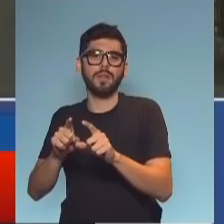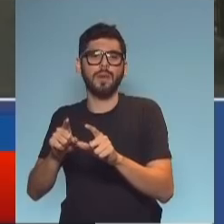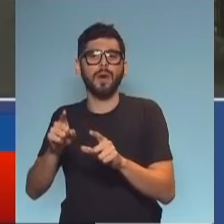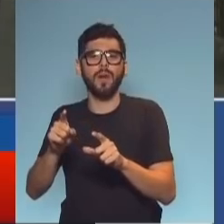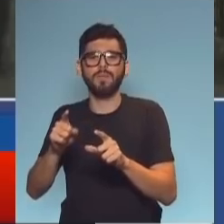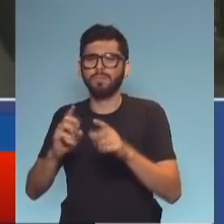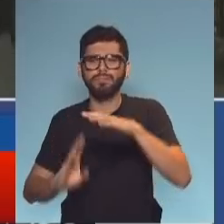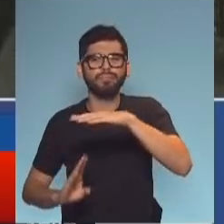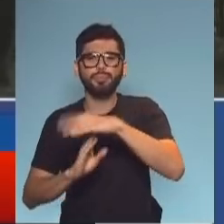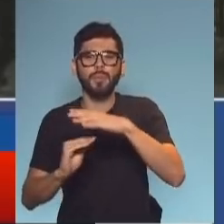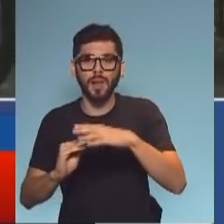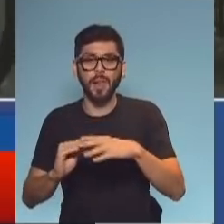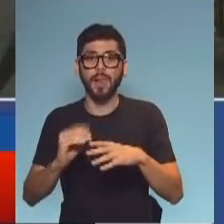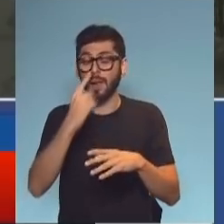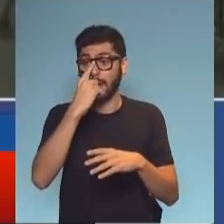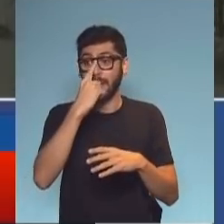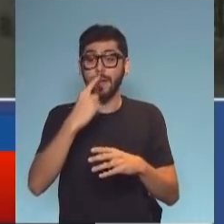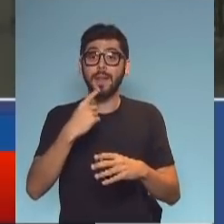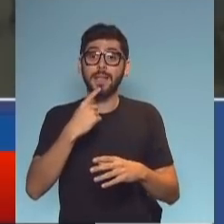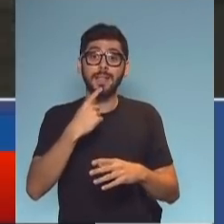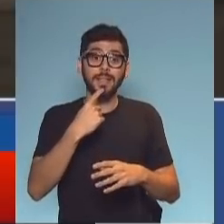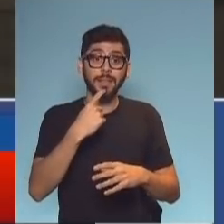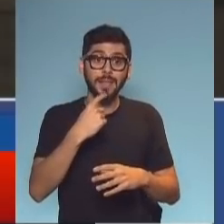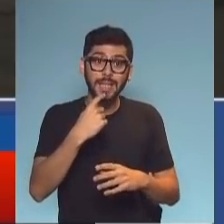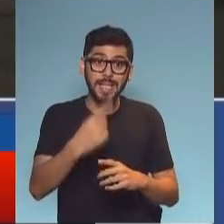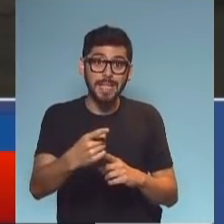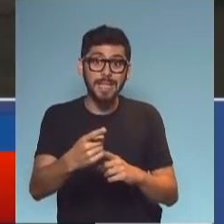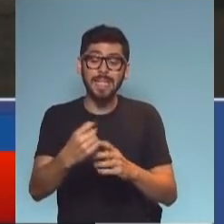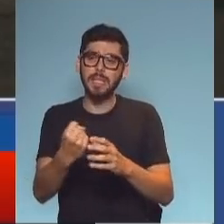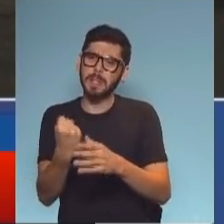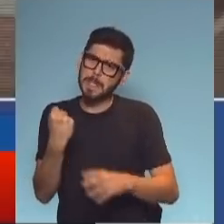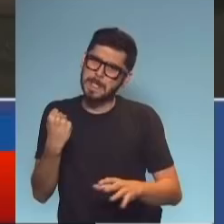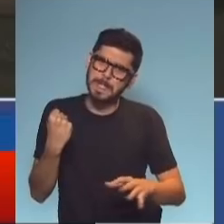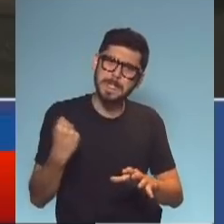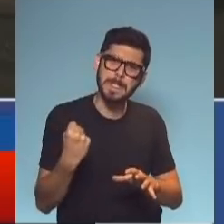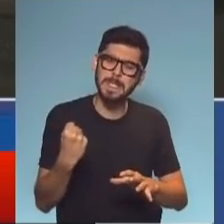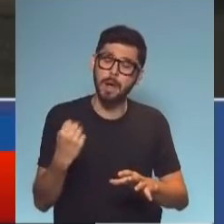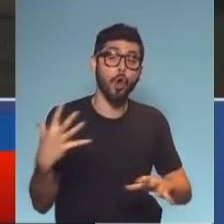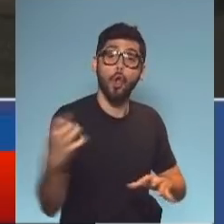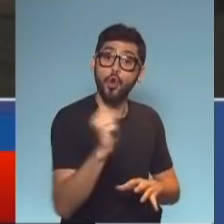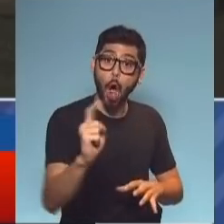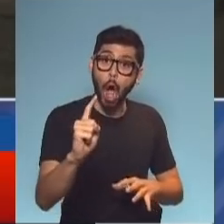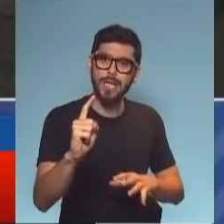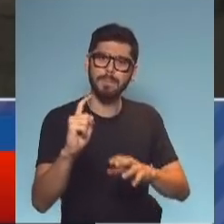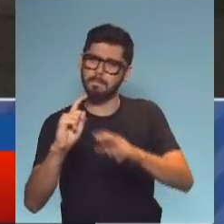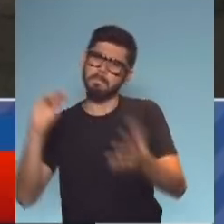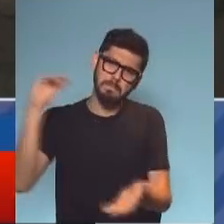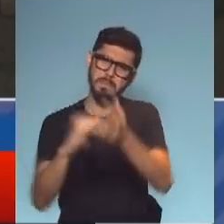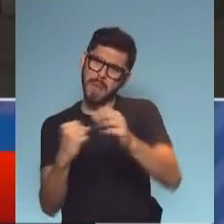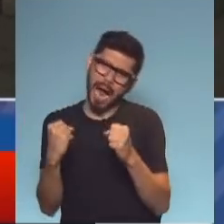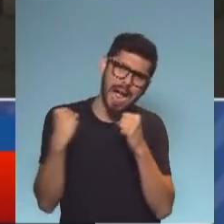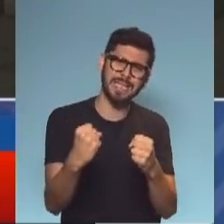principio. Lo que no se consigue con fuerza, se consigue con mayor fuerza. Y esto va en contra de